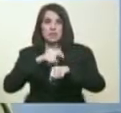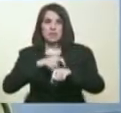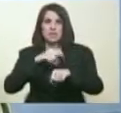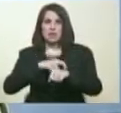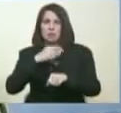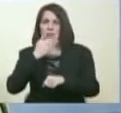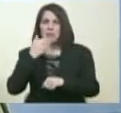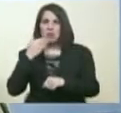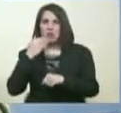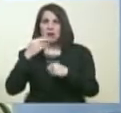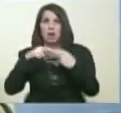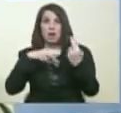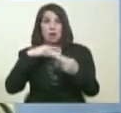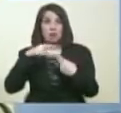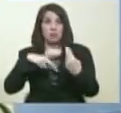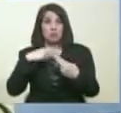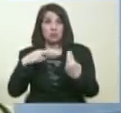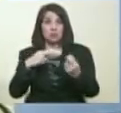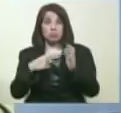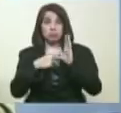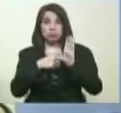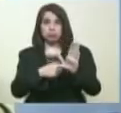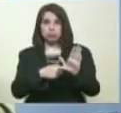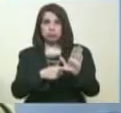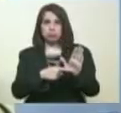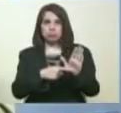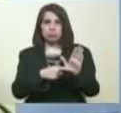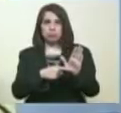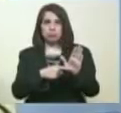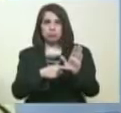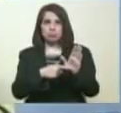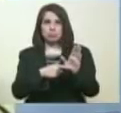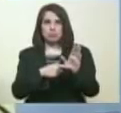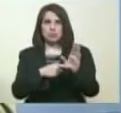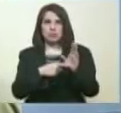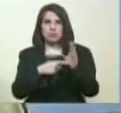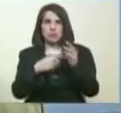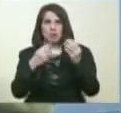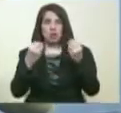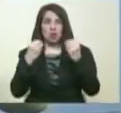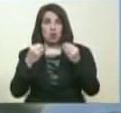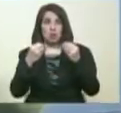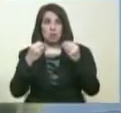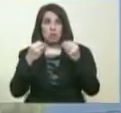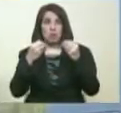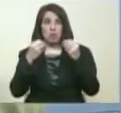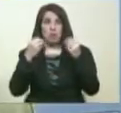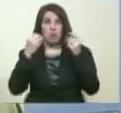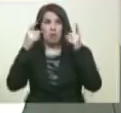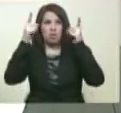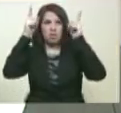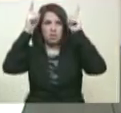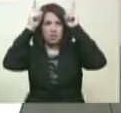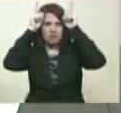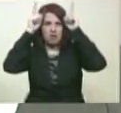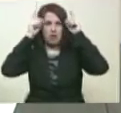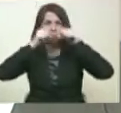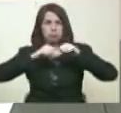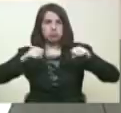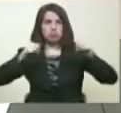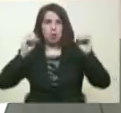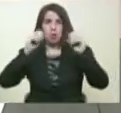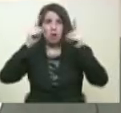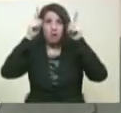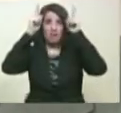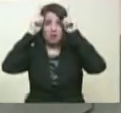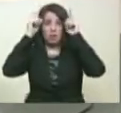La revolución ha demostrado que en épocas de vacas gordas o de vacas flacas, en épocas de